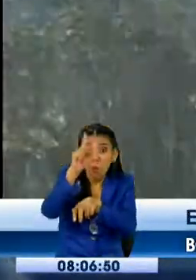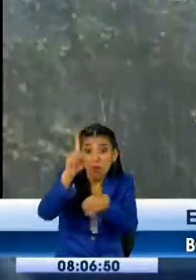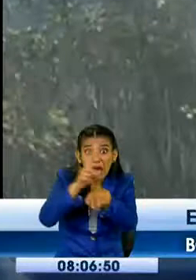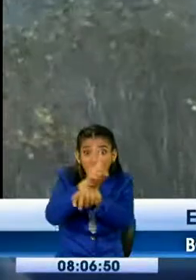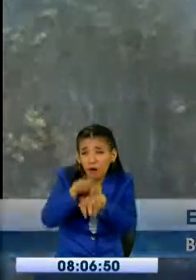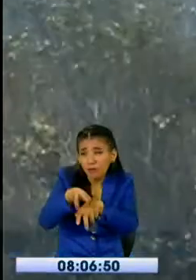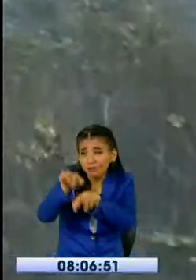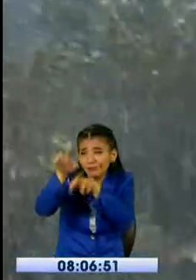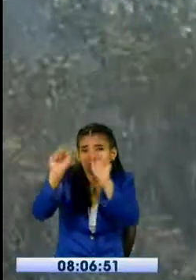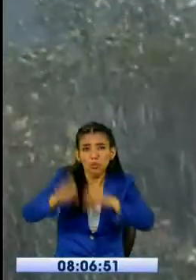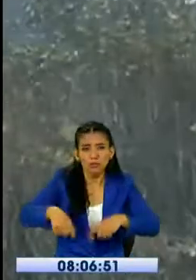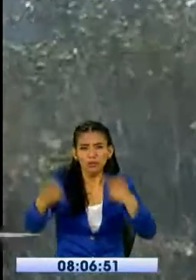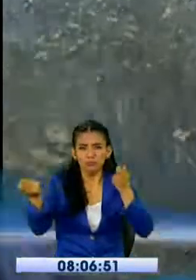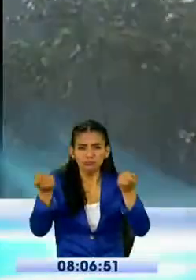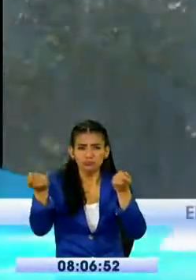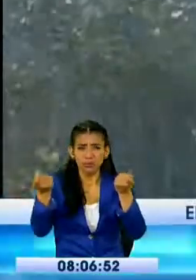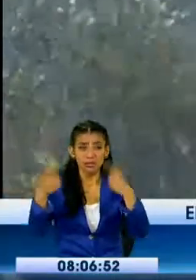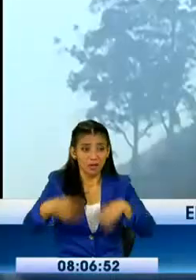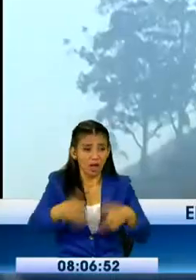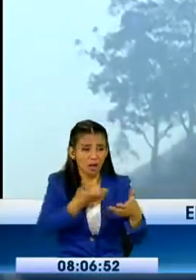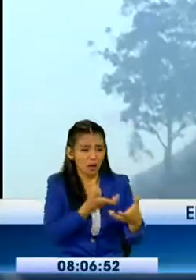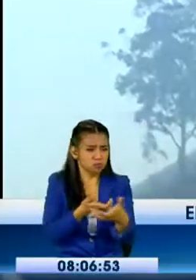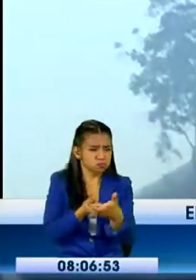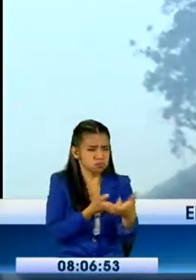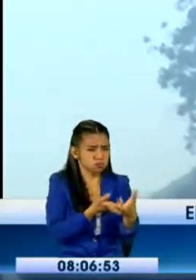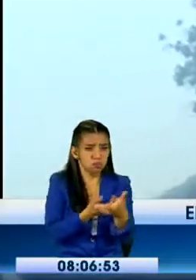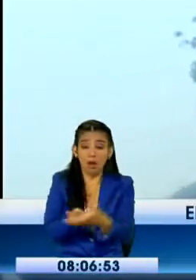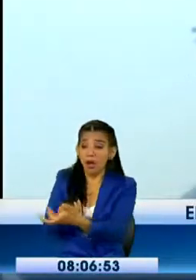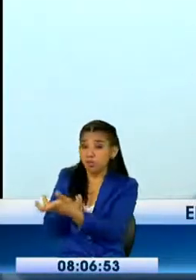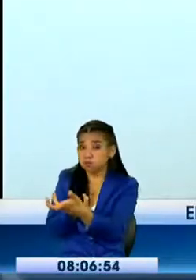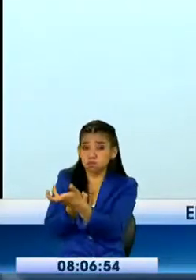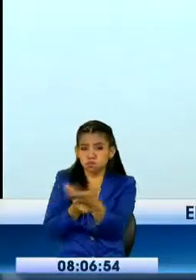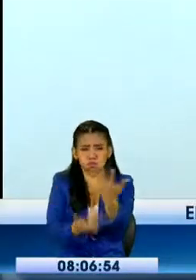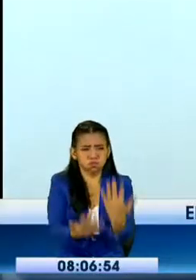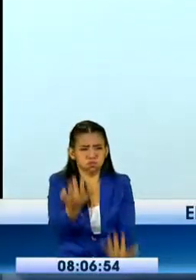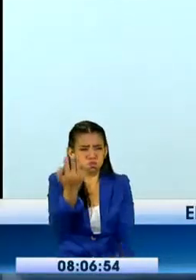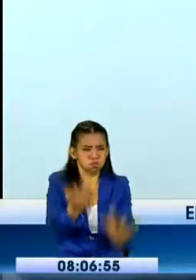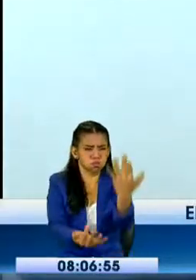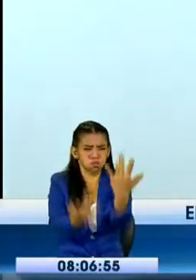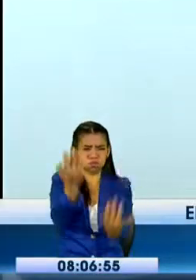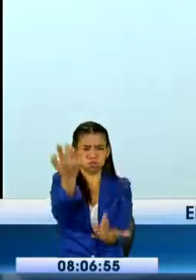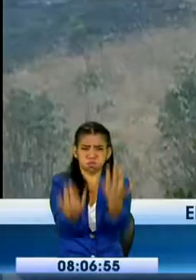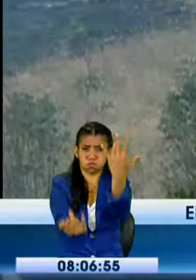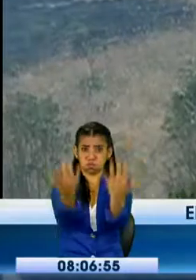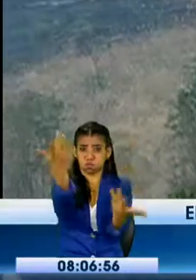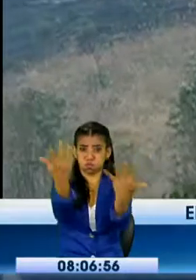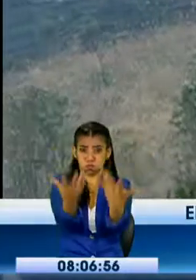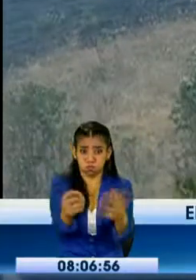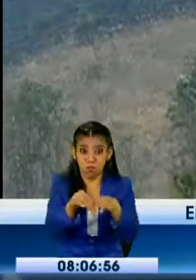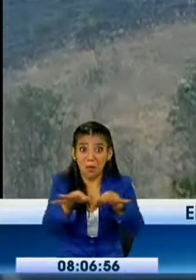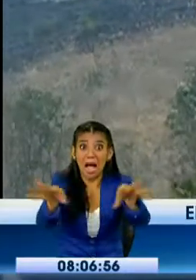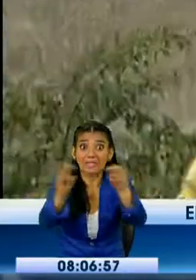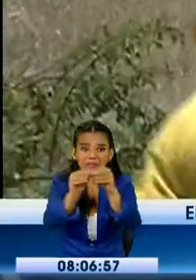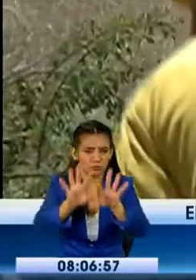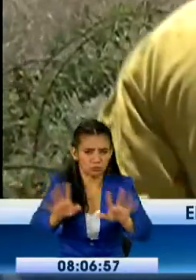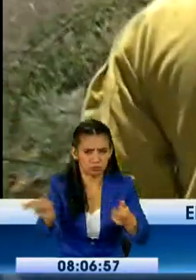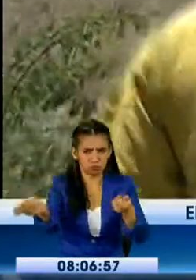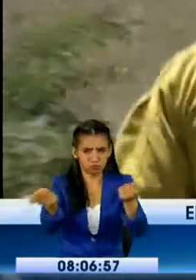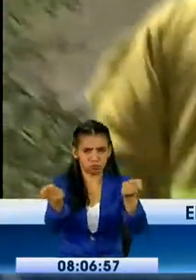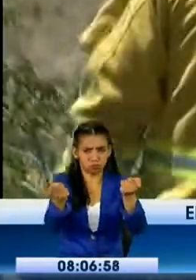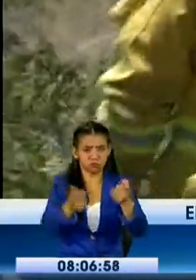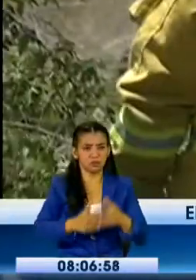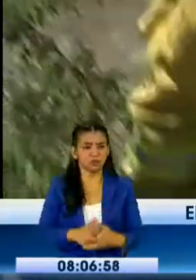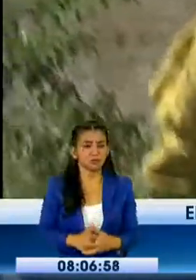controlarlo. Los bomberos atacaban por distintos frentes para evitar que se propaguen las llamas y afecten a otras zonas de la ciudad.